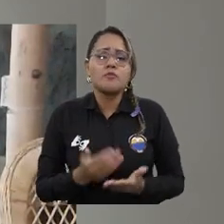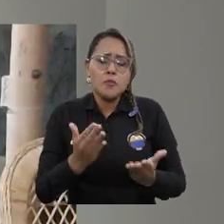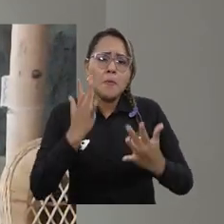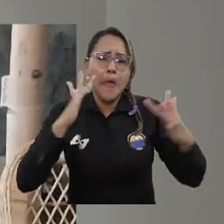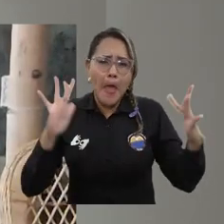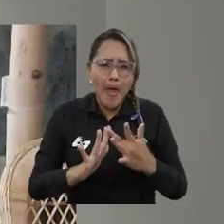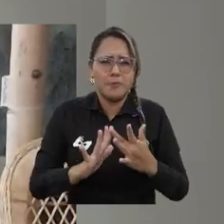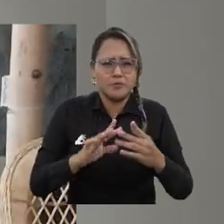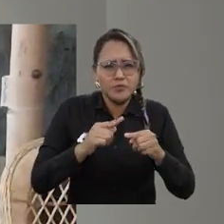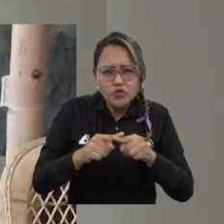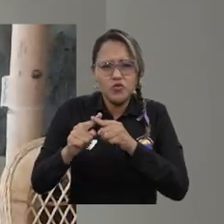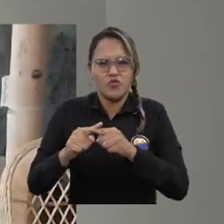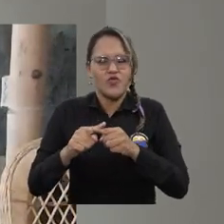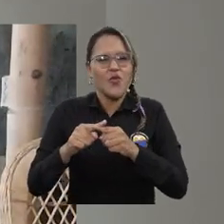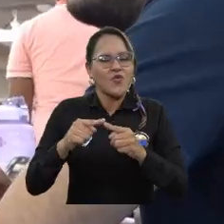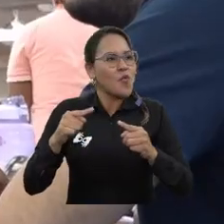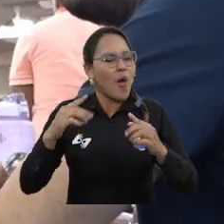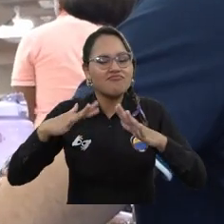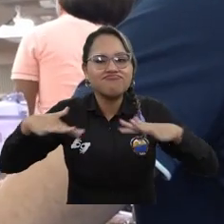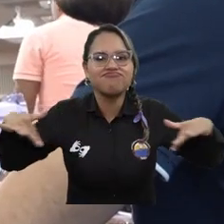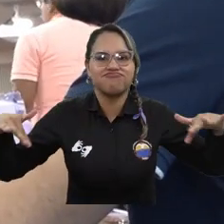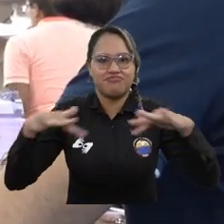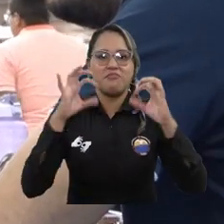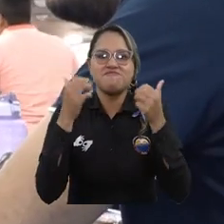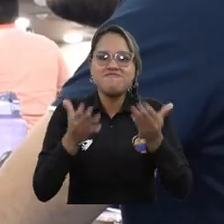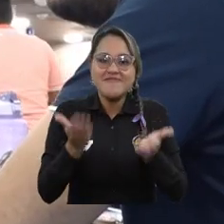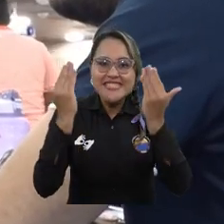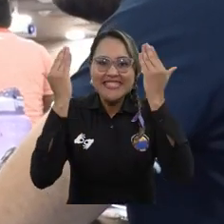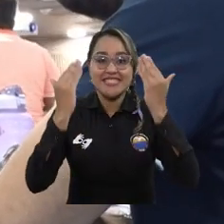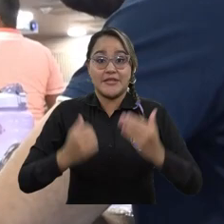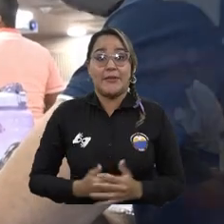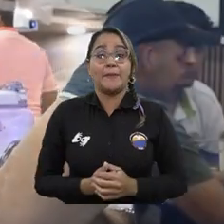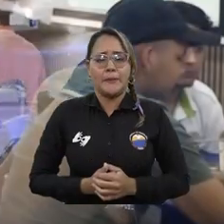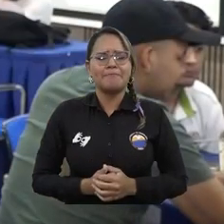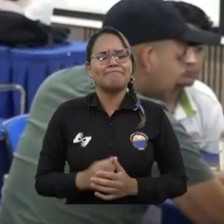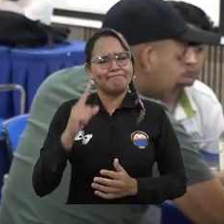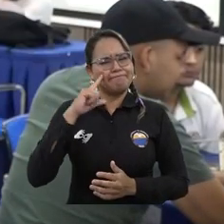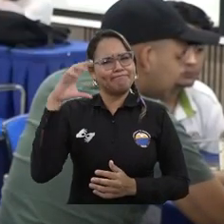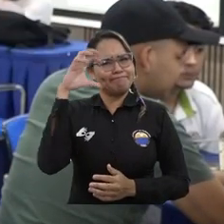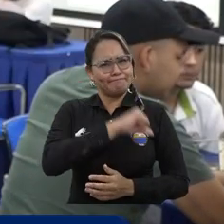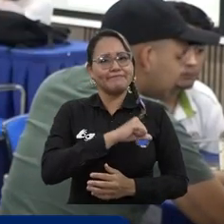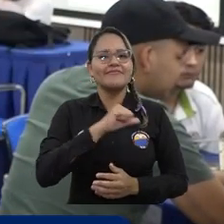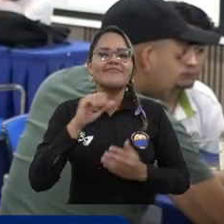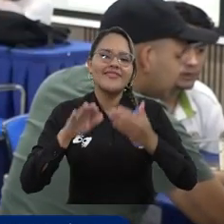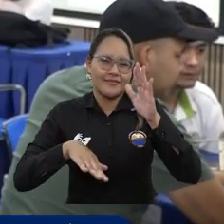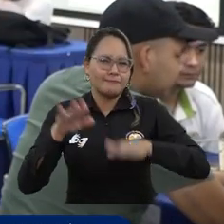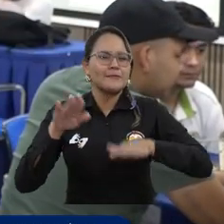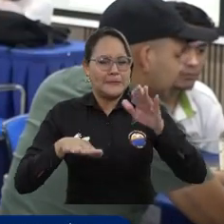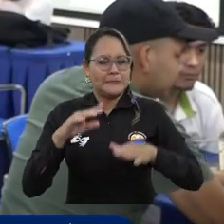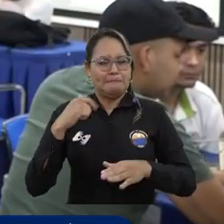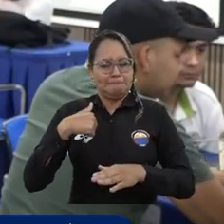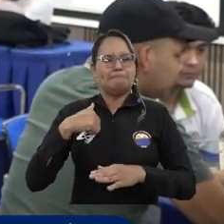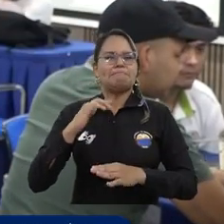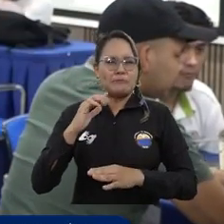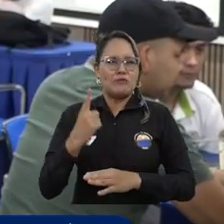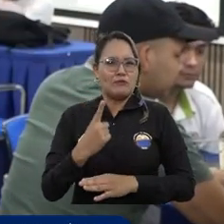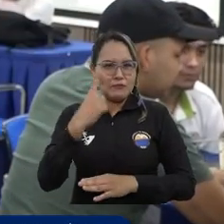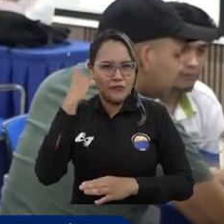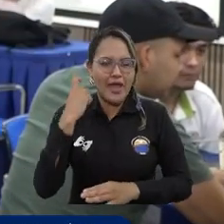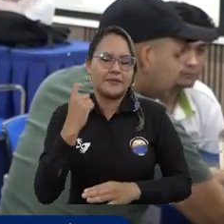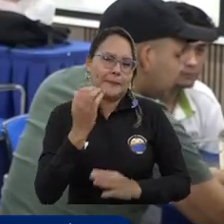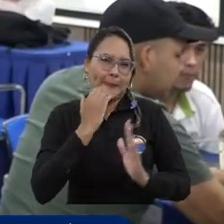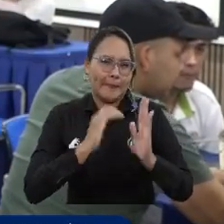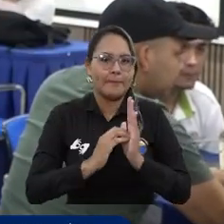tema ecológico, ambiental. Kickoff me ha hecho ver que hay cosas que me he saltado, como el proceso de investigación,